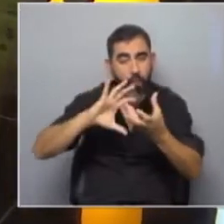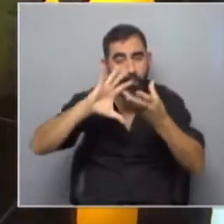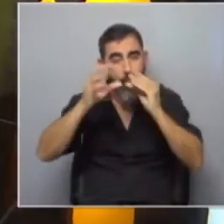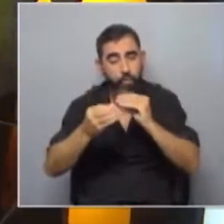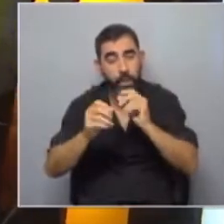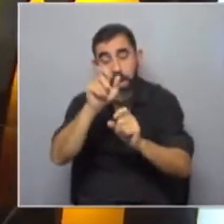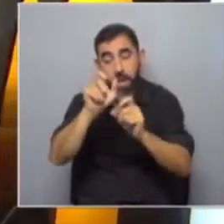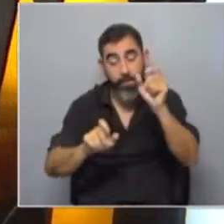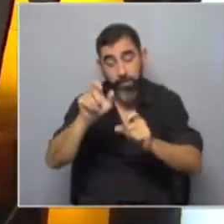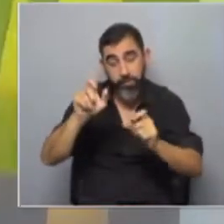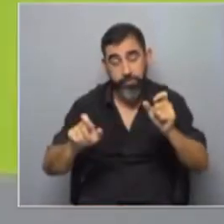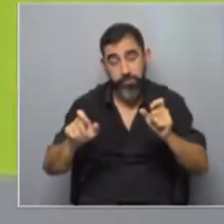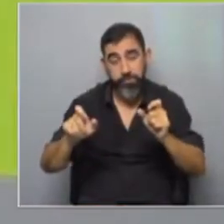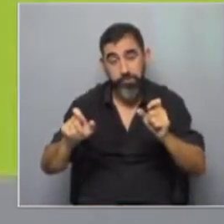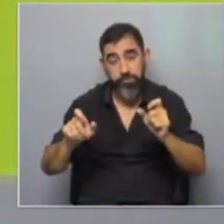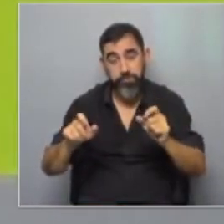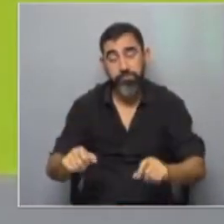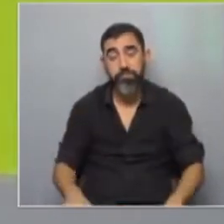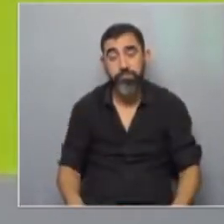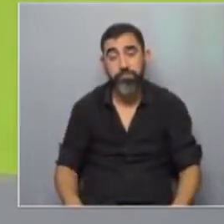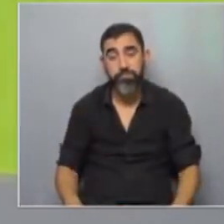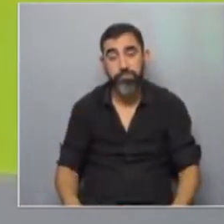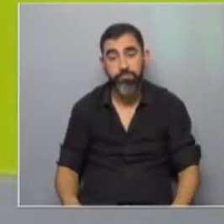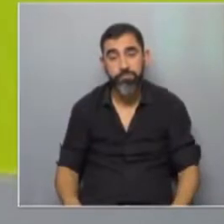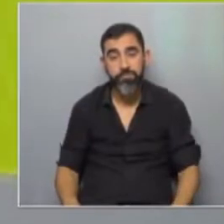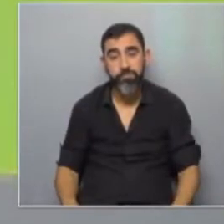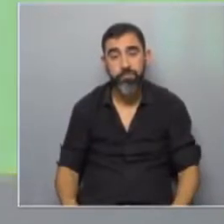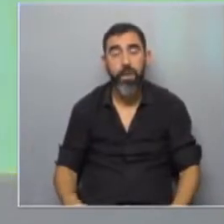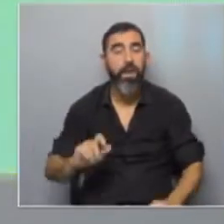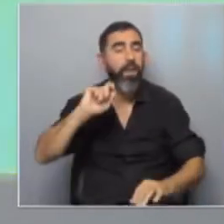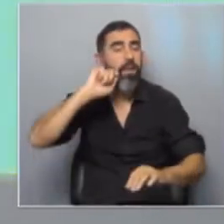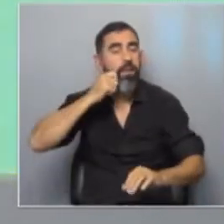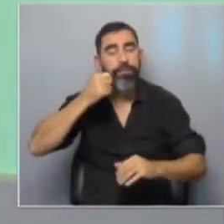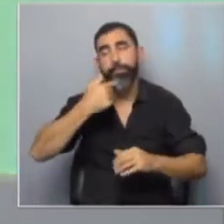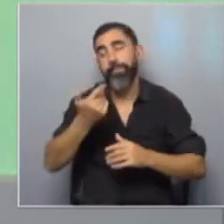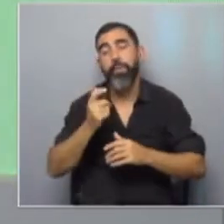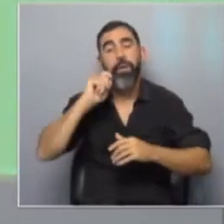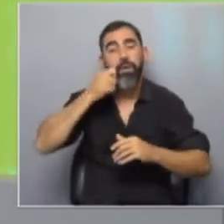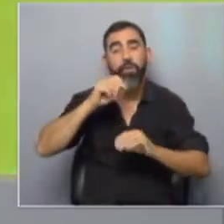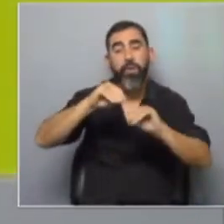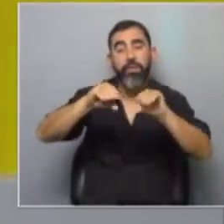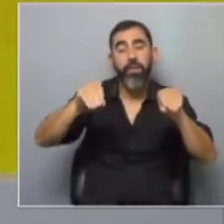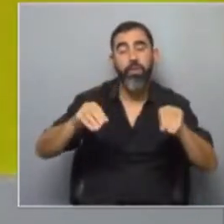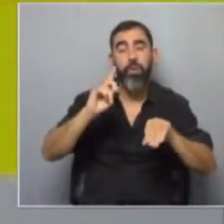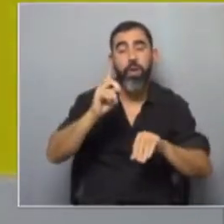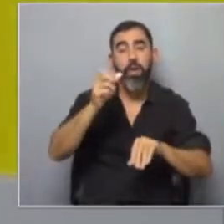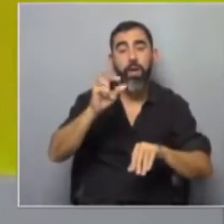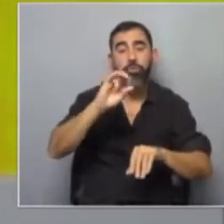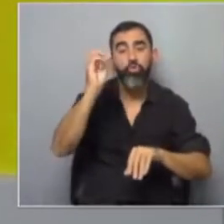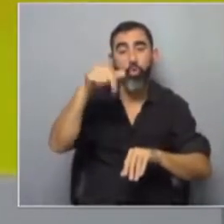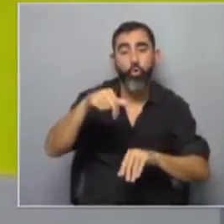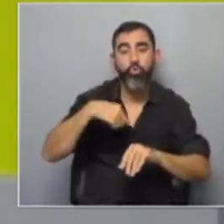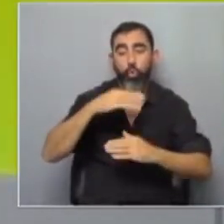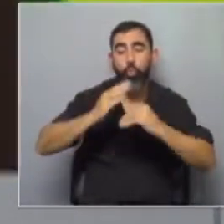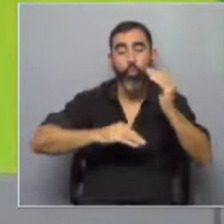otro lado del alambrado. ¿Hay manera de este lado del alambrado. Ya cruzó. Sí. ¿Hay manera de que se pueda convivir una cosa con la otra?